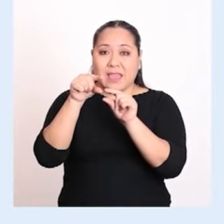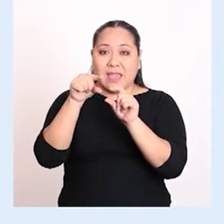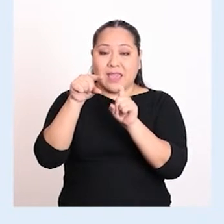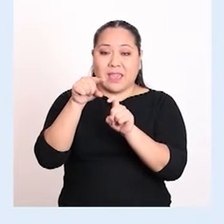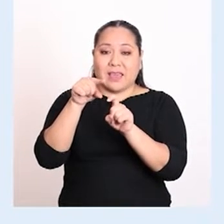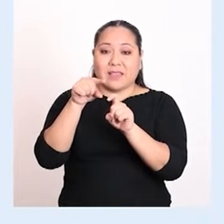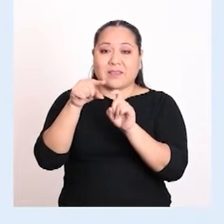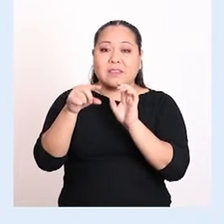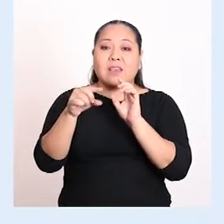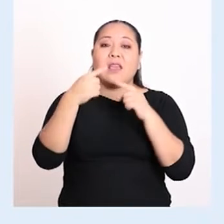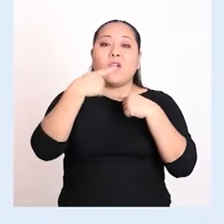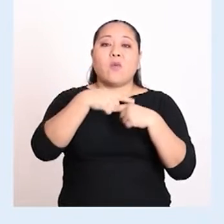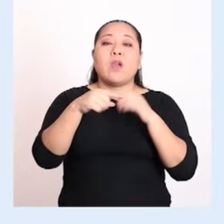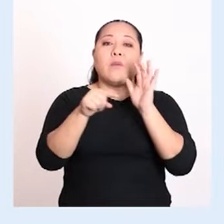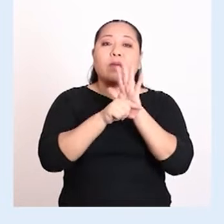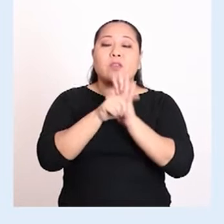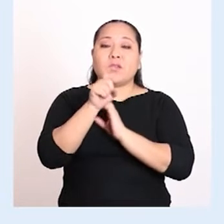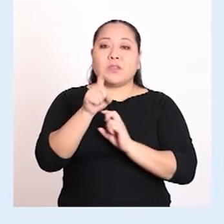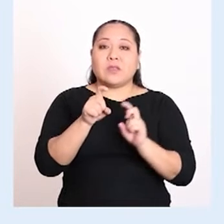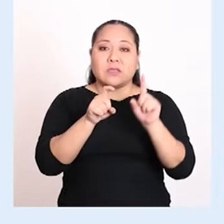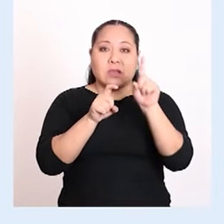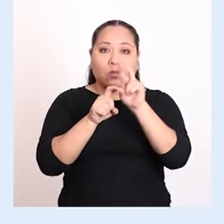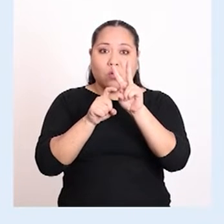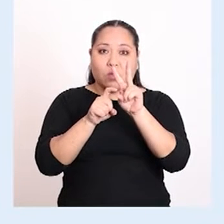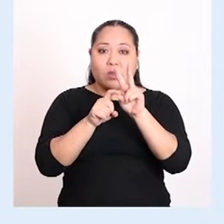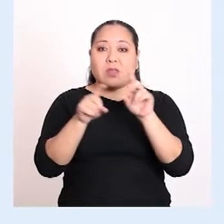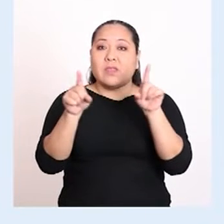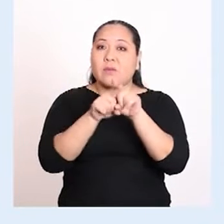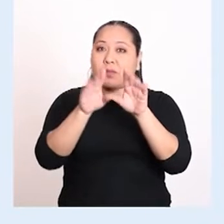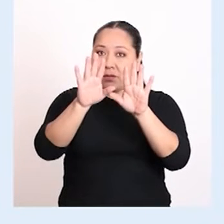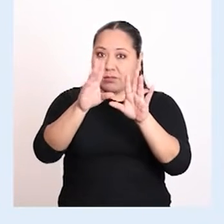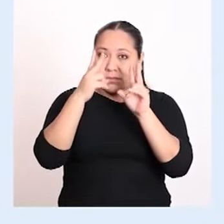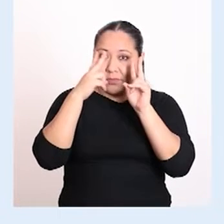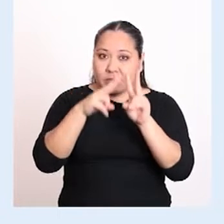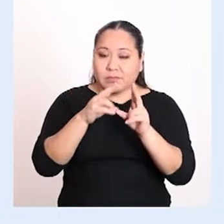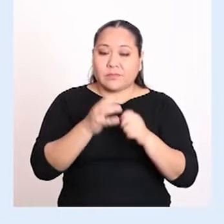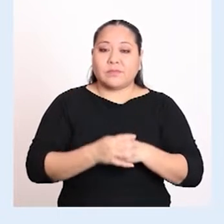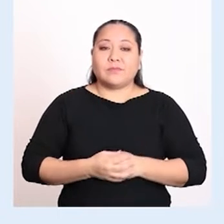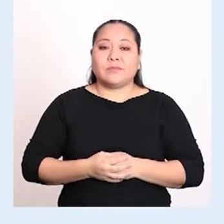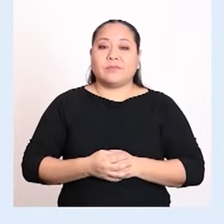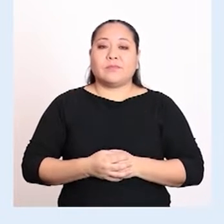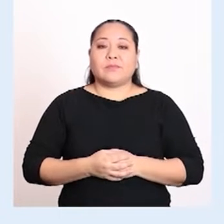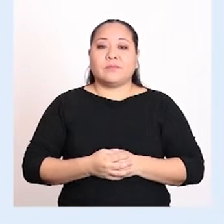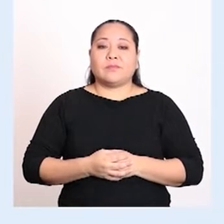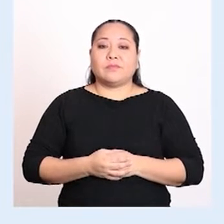a menos x al cuadrado. También tómense un tiempo.